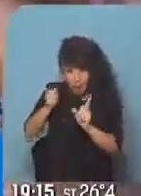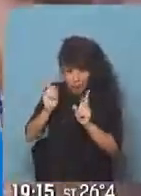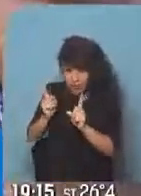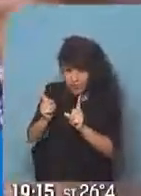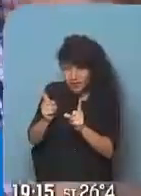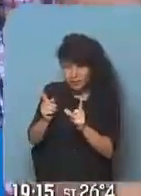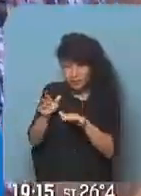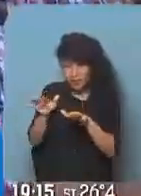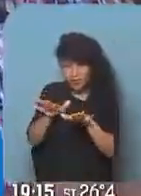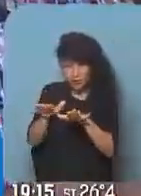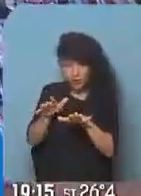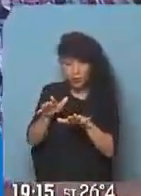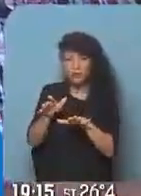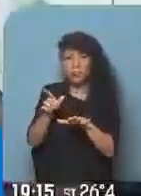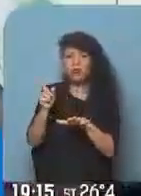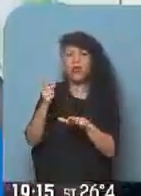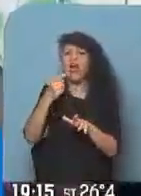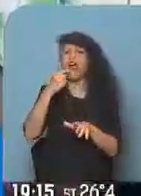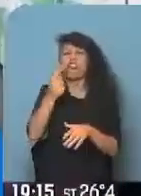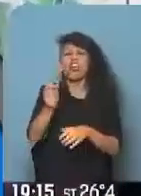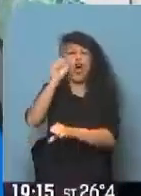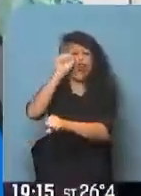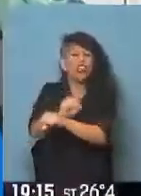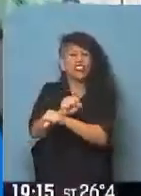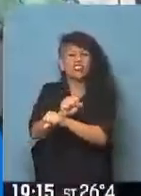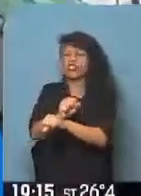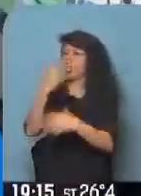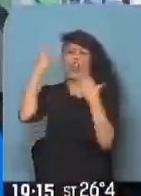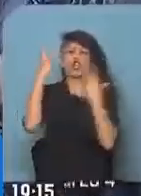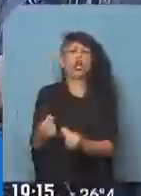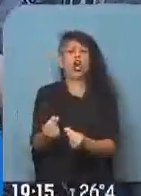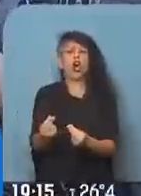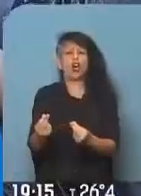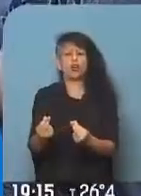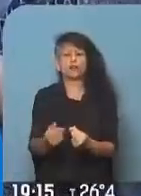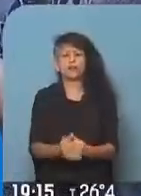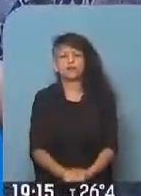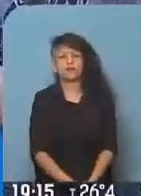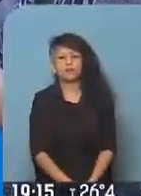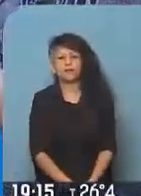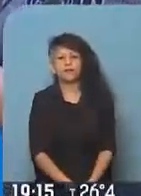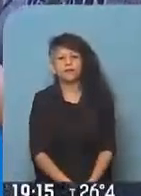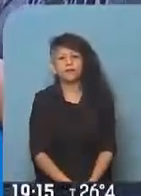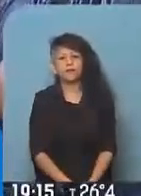ha dejado sin efecto ninguna detención contra Pablo Moyano, carajo.